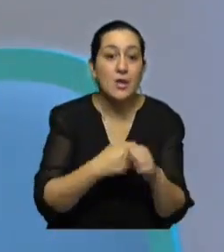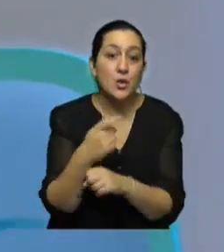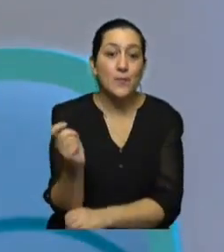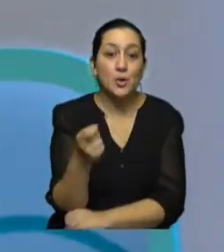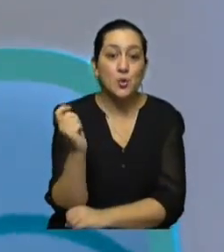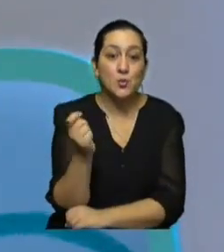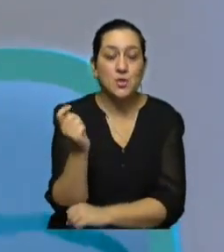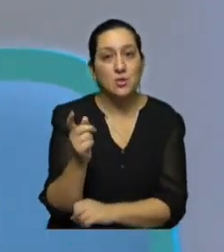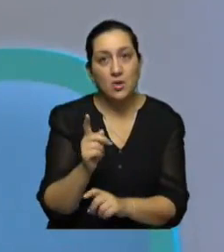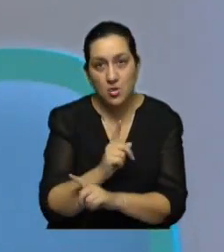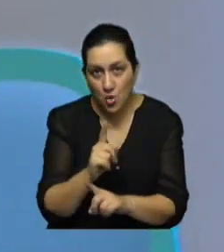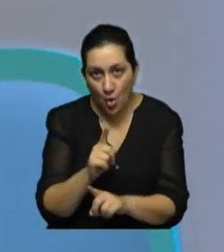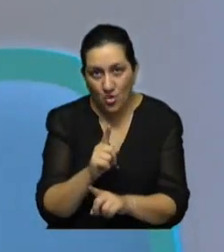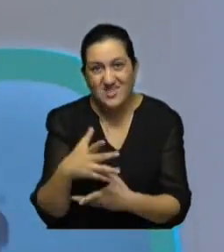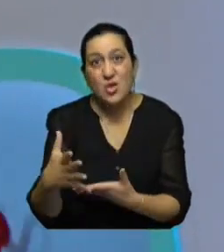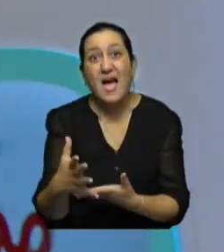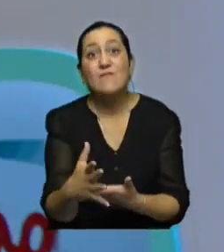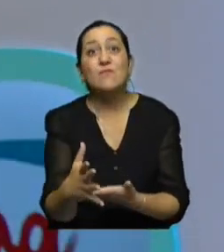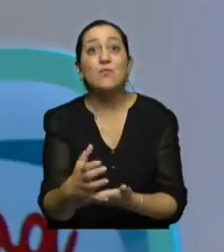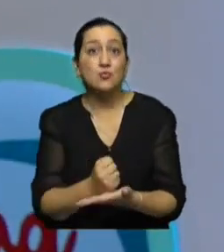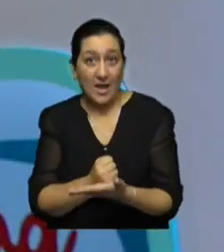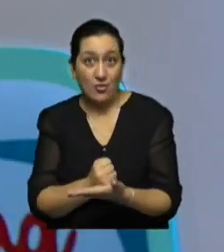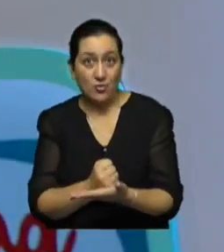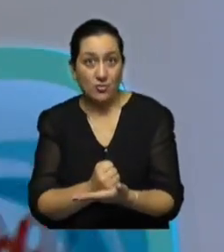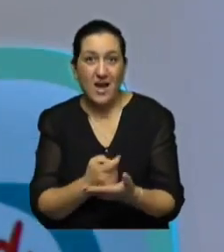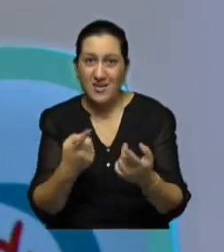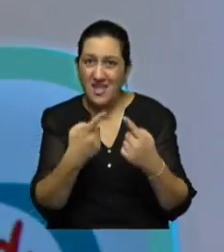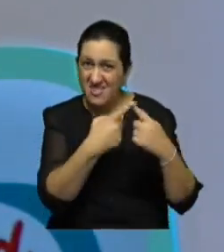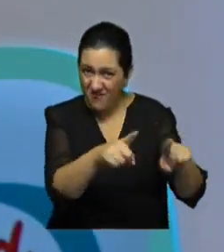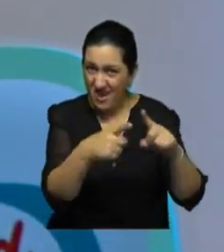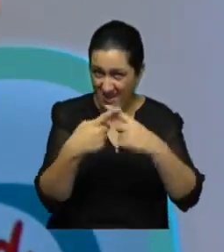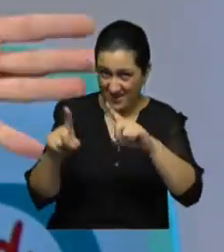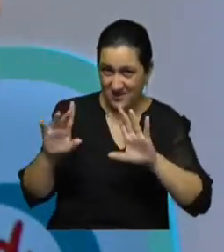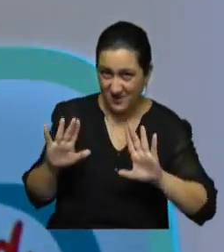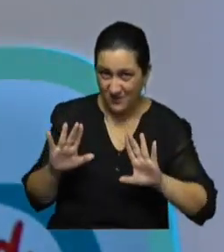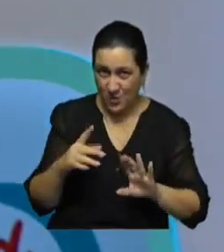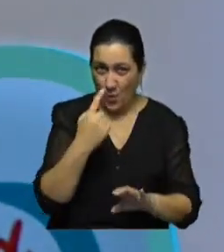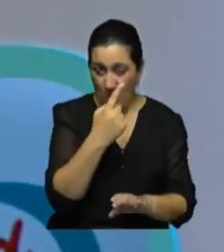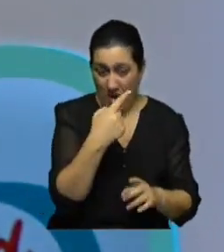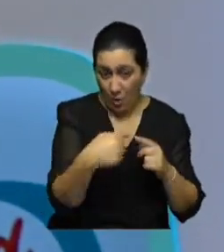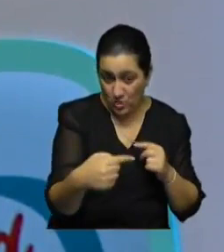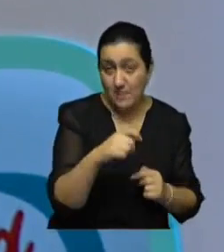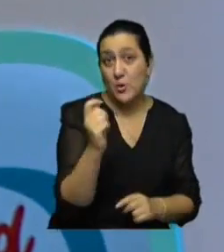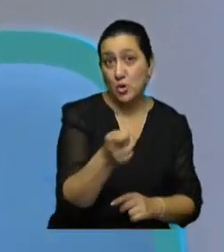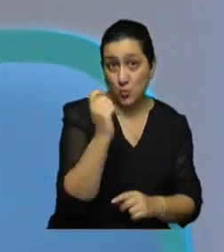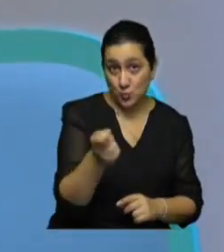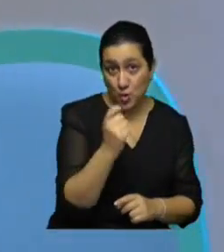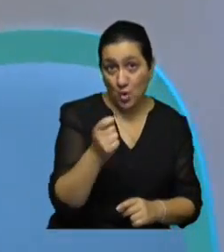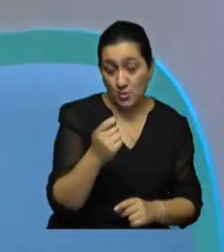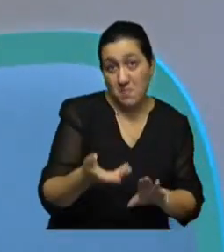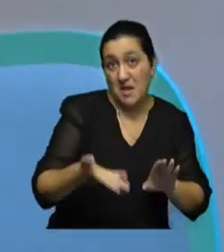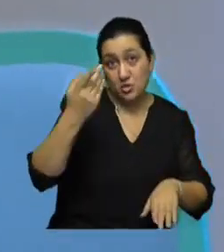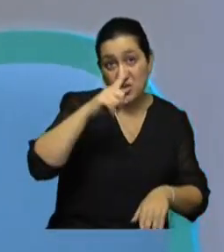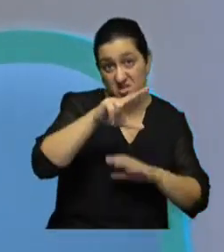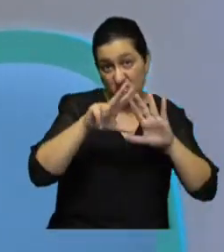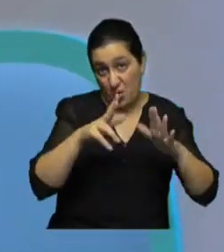siendo explotado sexualmente. ¿Entendemos la diferencia entre una cosa y otra? Y otro, si digo, también, que me